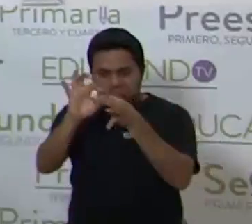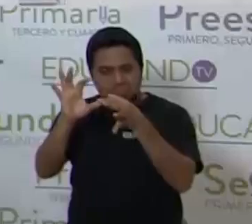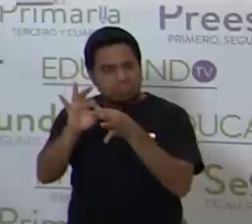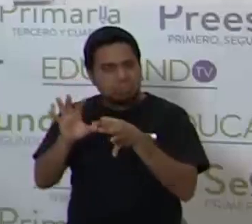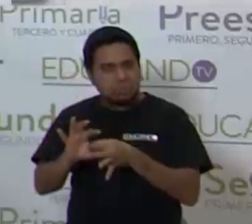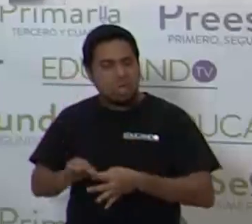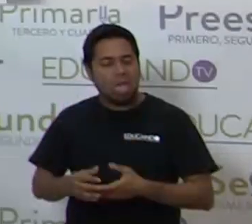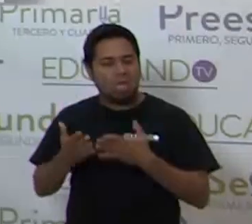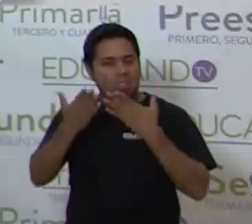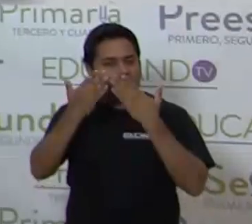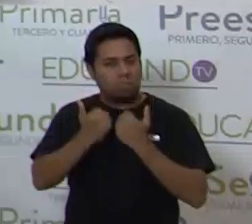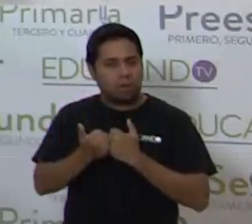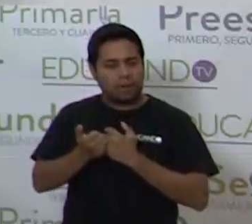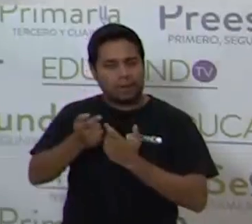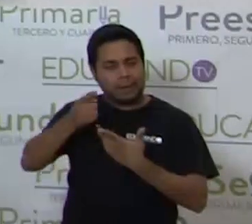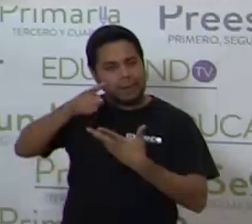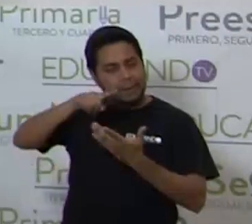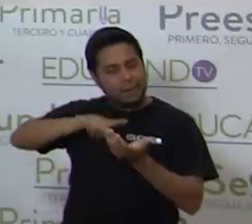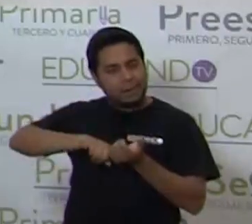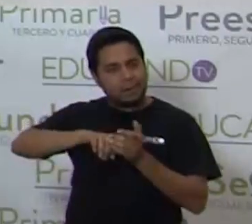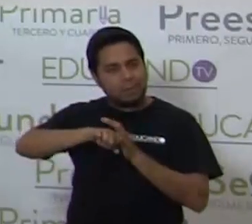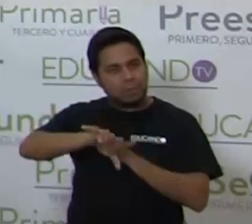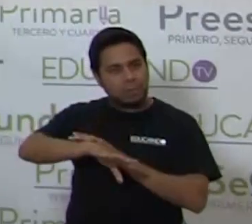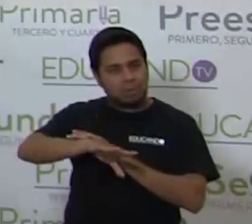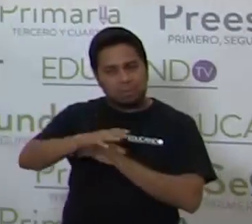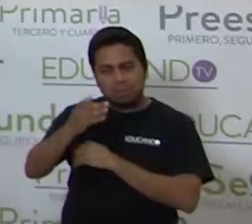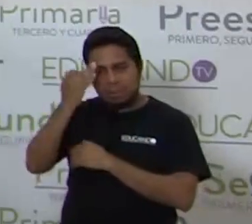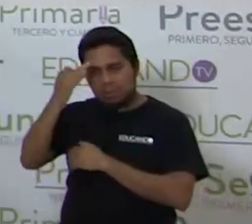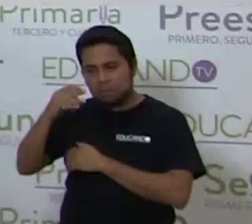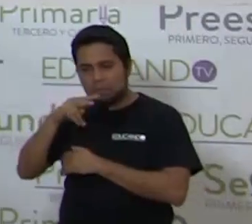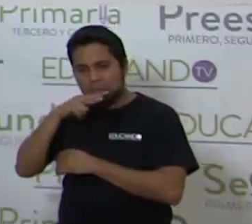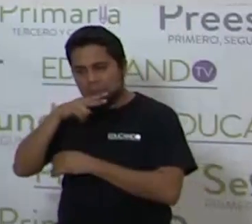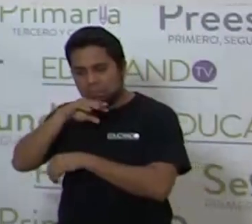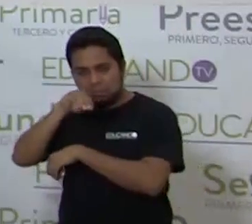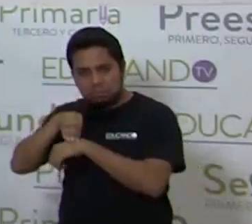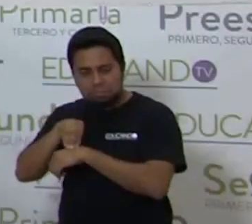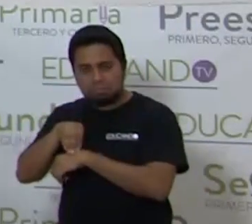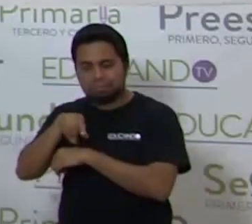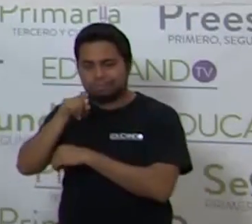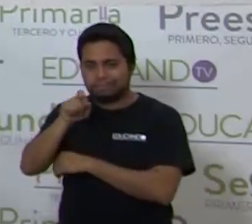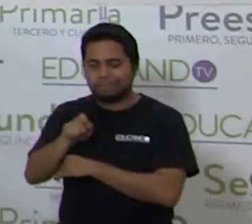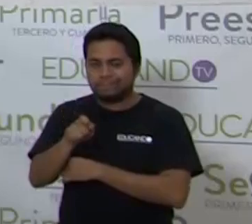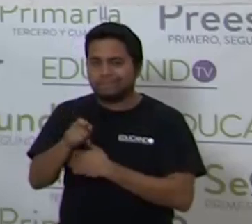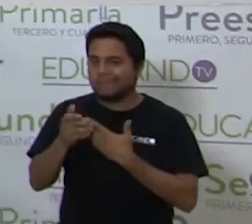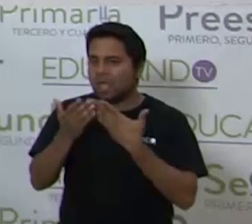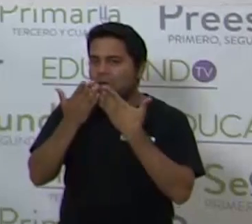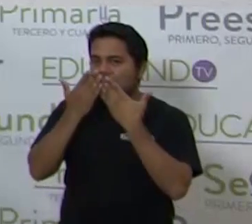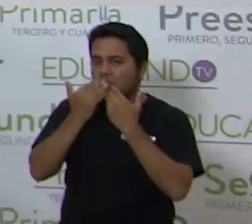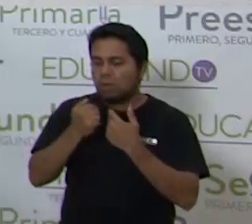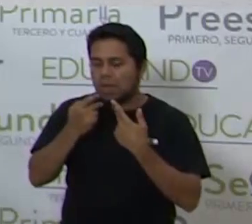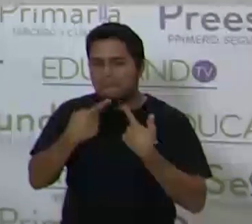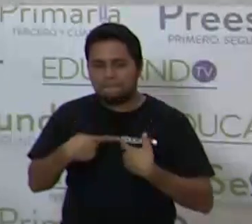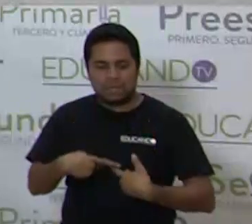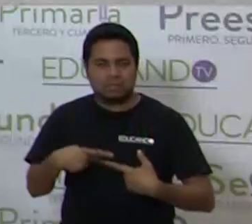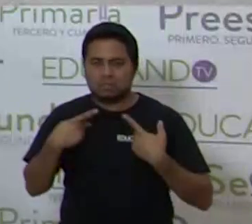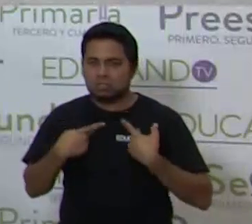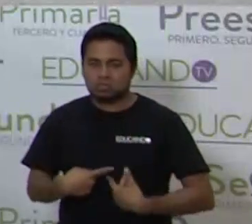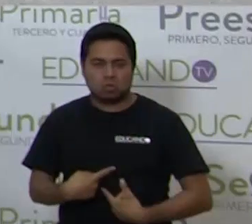a dar cuenta que dentro de estas conjugaciones de los verbos no tienen